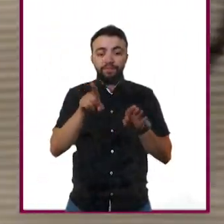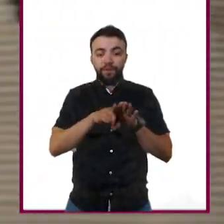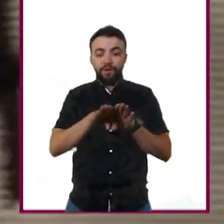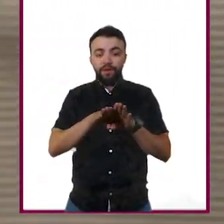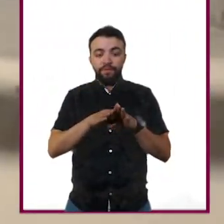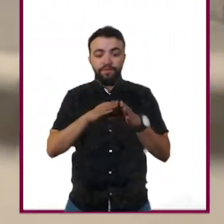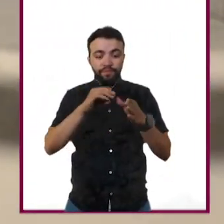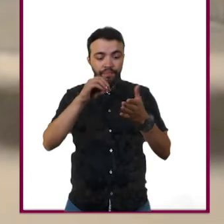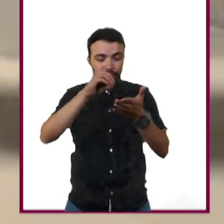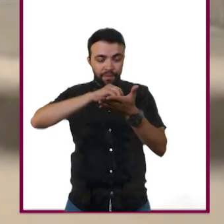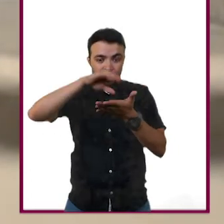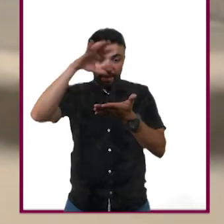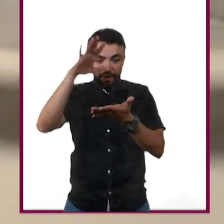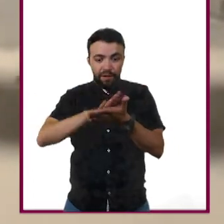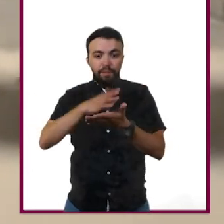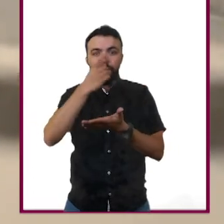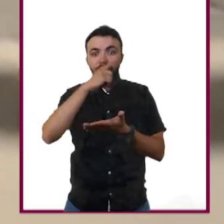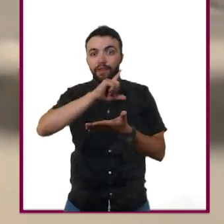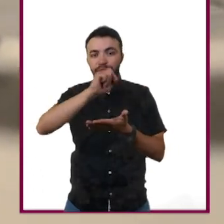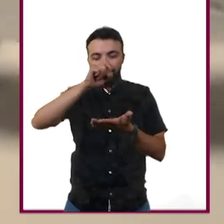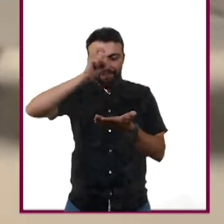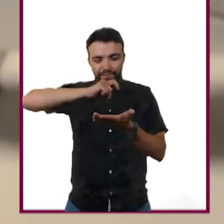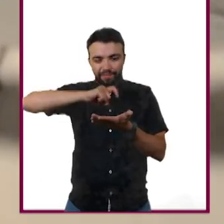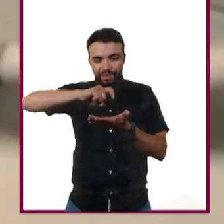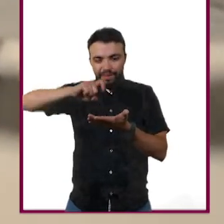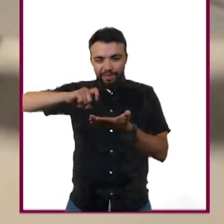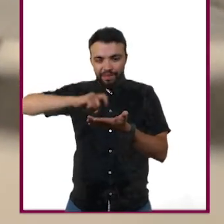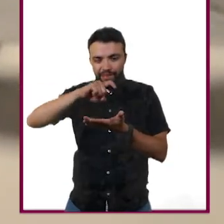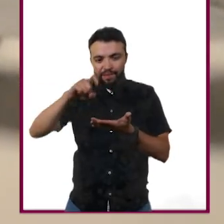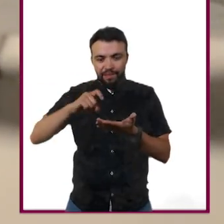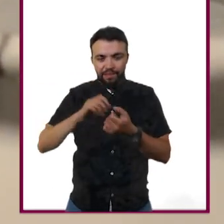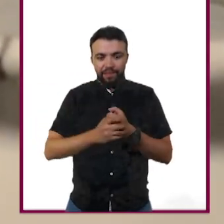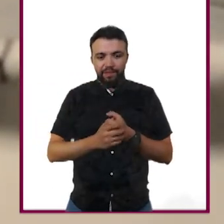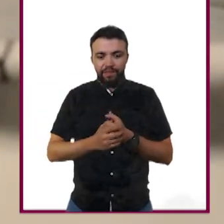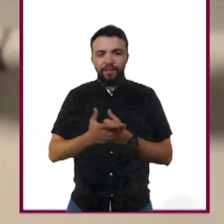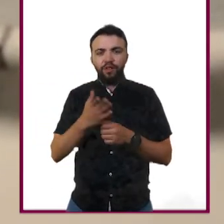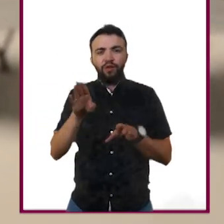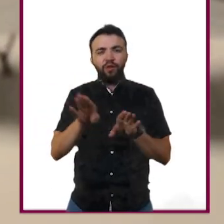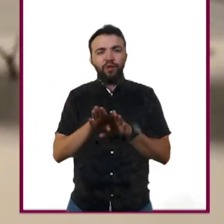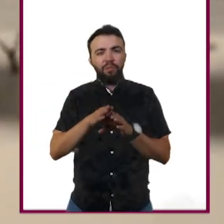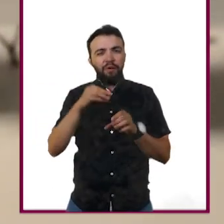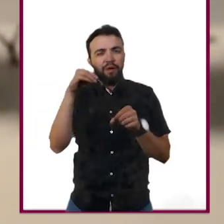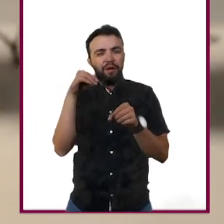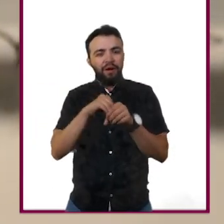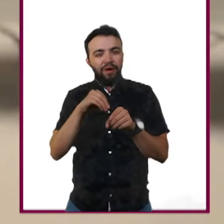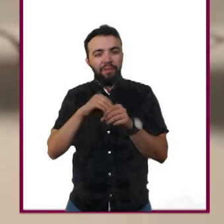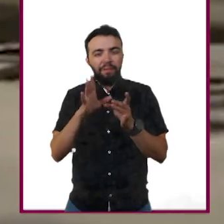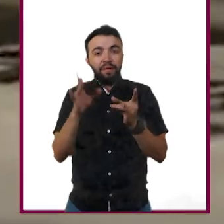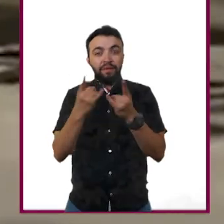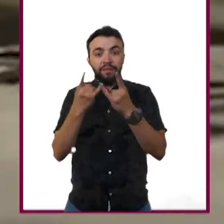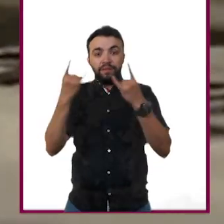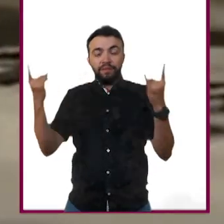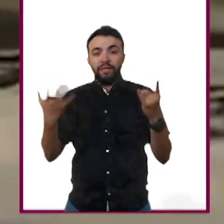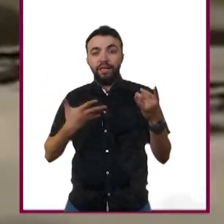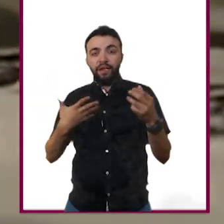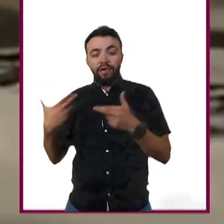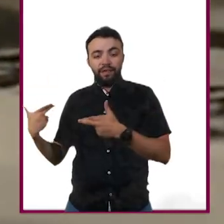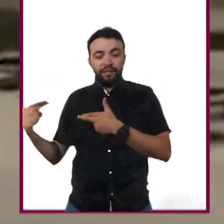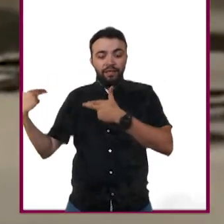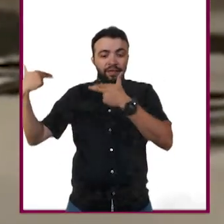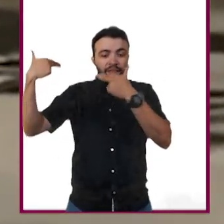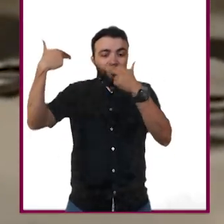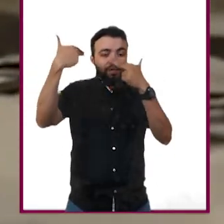para luego ser bordado en un tag. Dicho tag funciona como un ocultamiento que históricamente se asocia a la criptografía